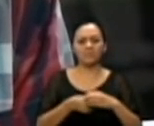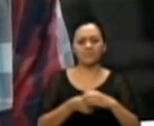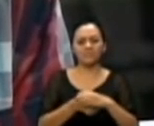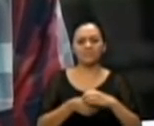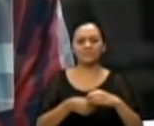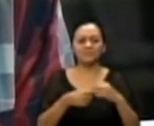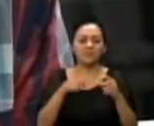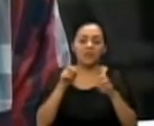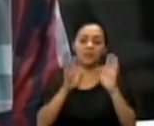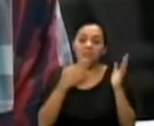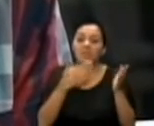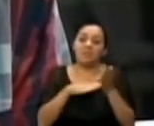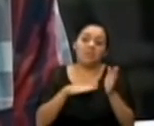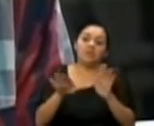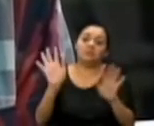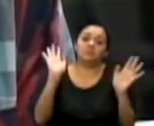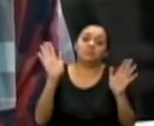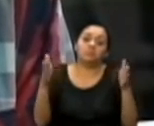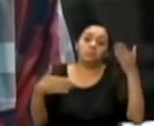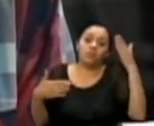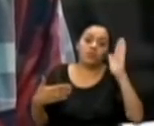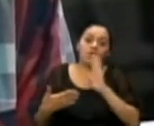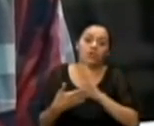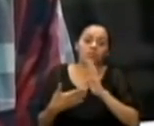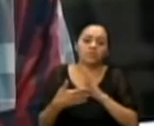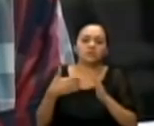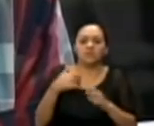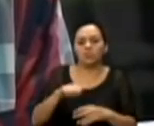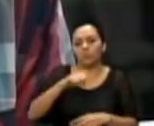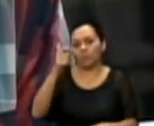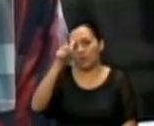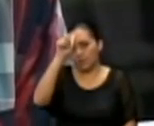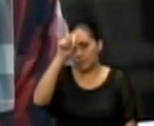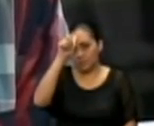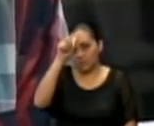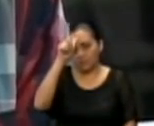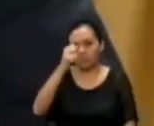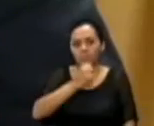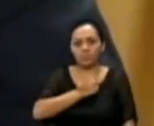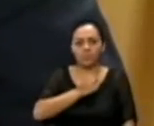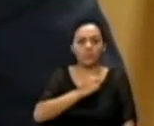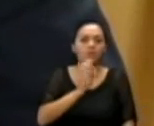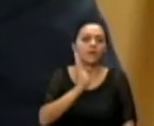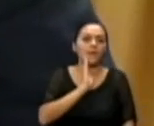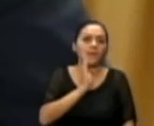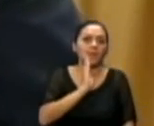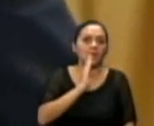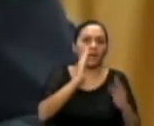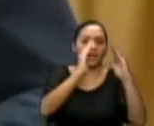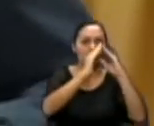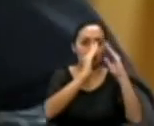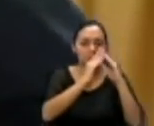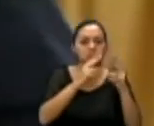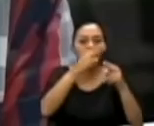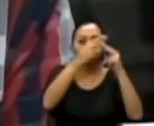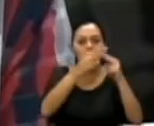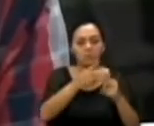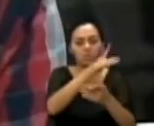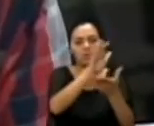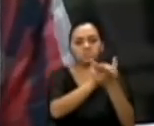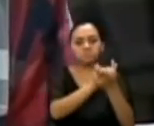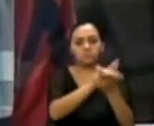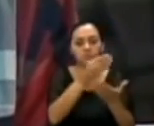políticos de oposición usted posee cuentas en alemania propiedades en bélgica que incluso están a nombre de su